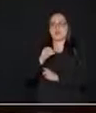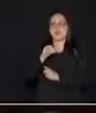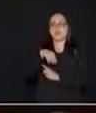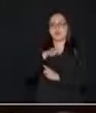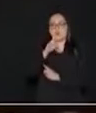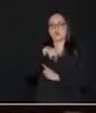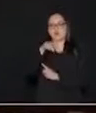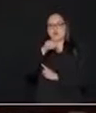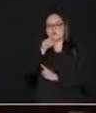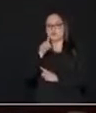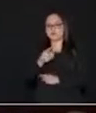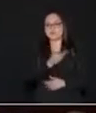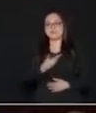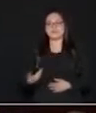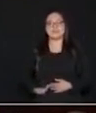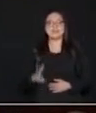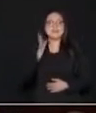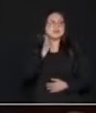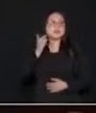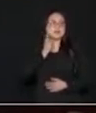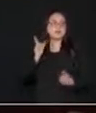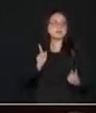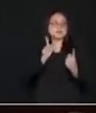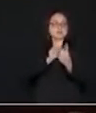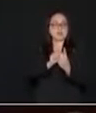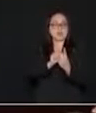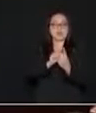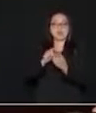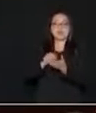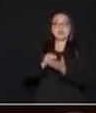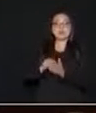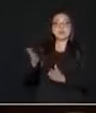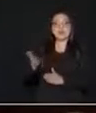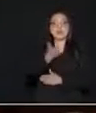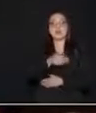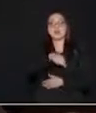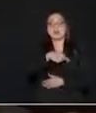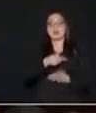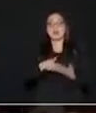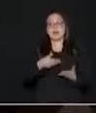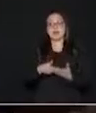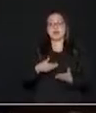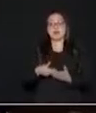presidente de la Cámara de Diputados. Sigue saludando.